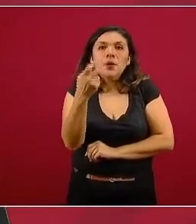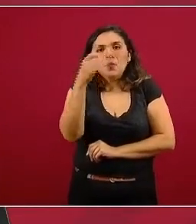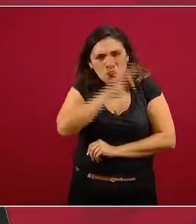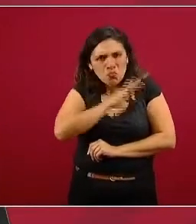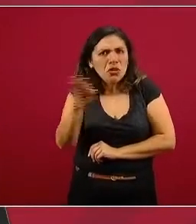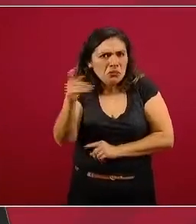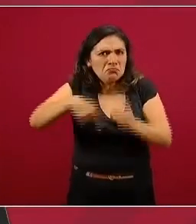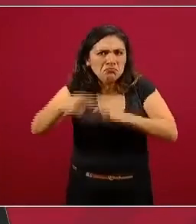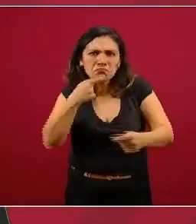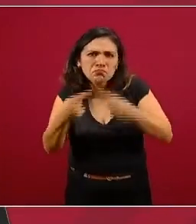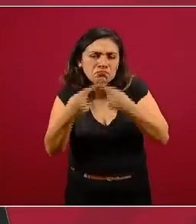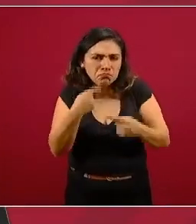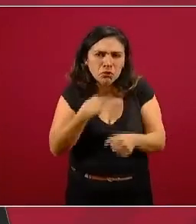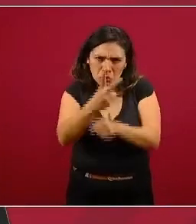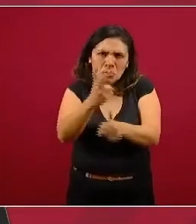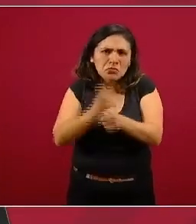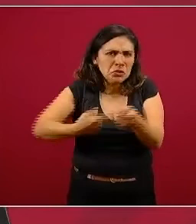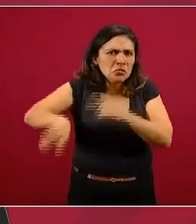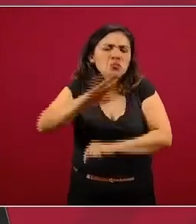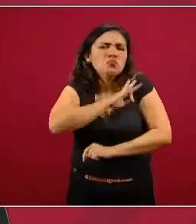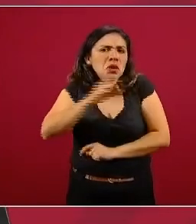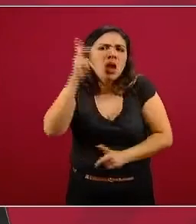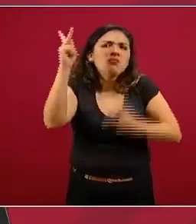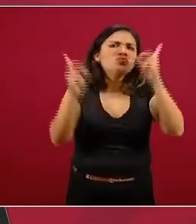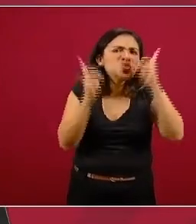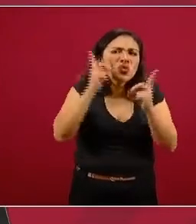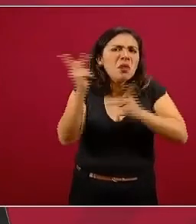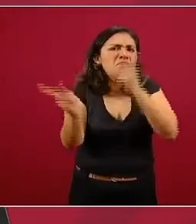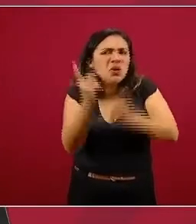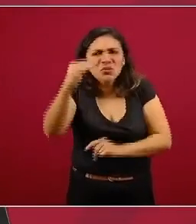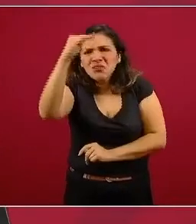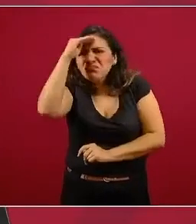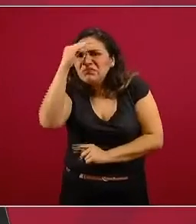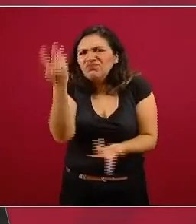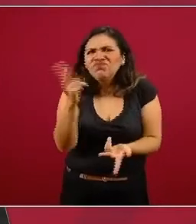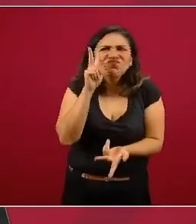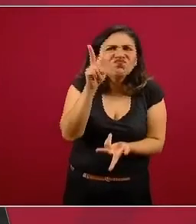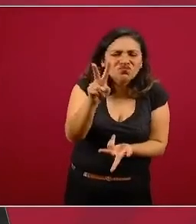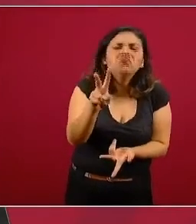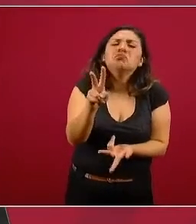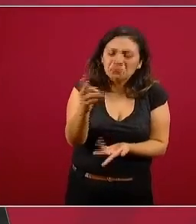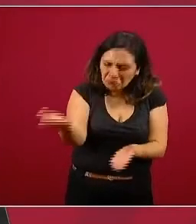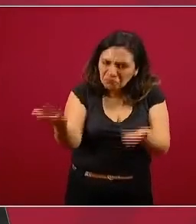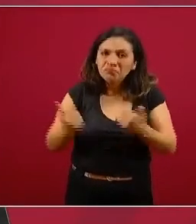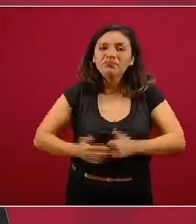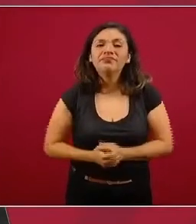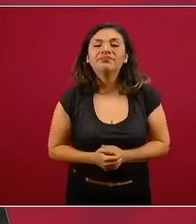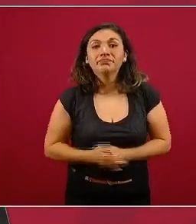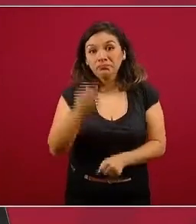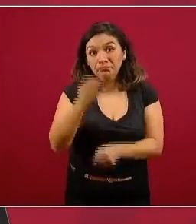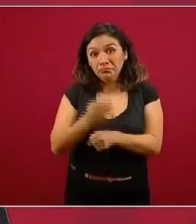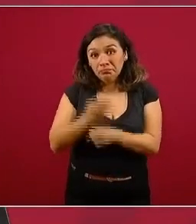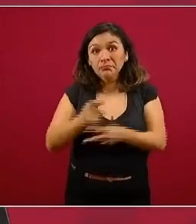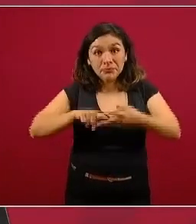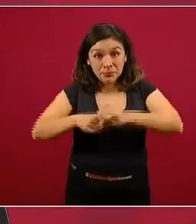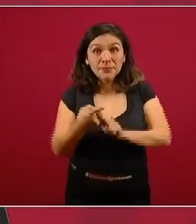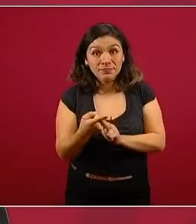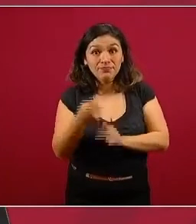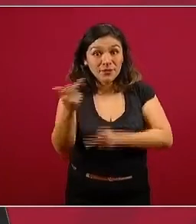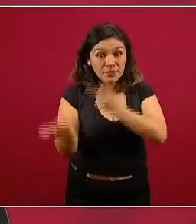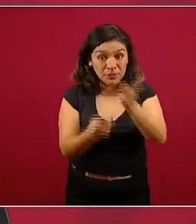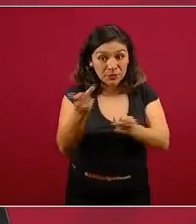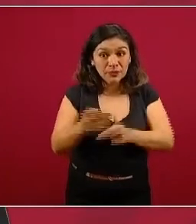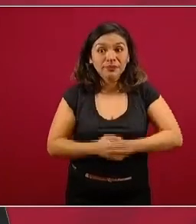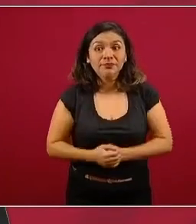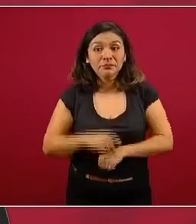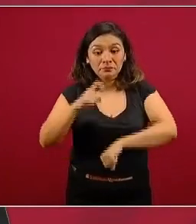escrutinio. Así que les invitamos a hacer cualquier cuestionamiento que consideren pertinente. Vamos a empezar la sesión